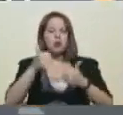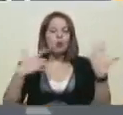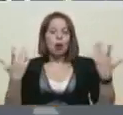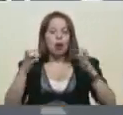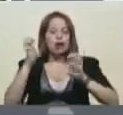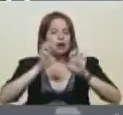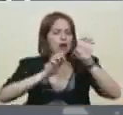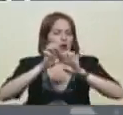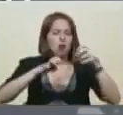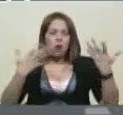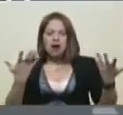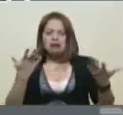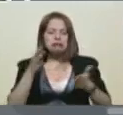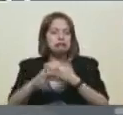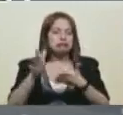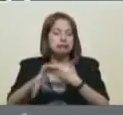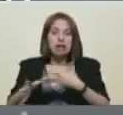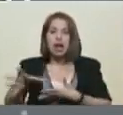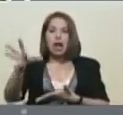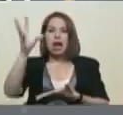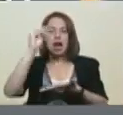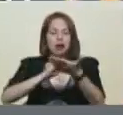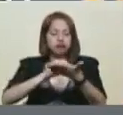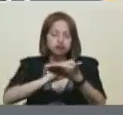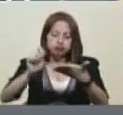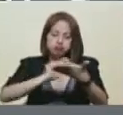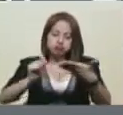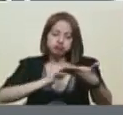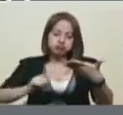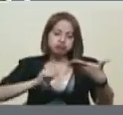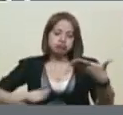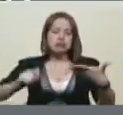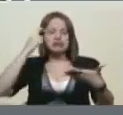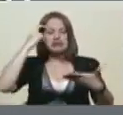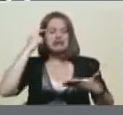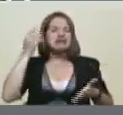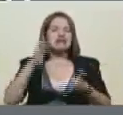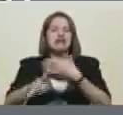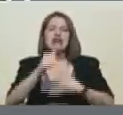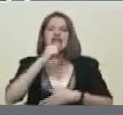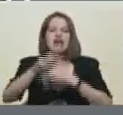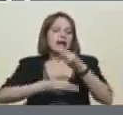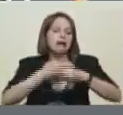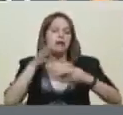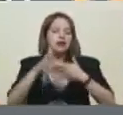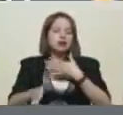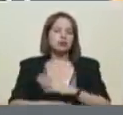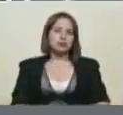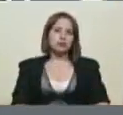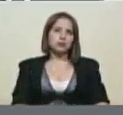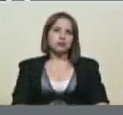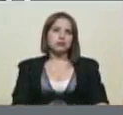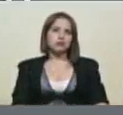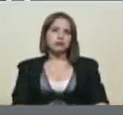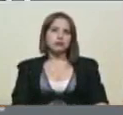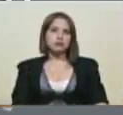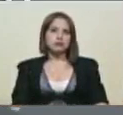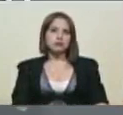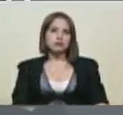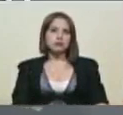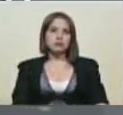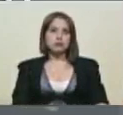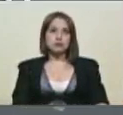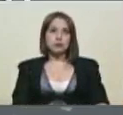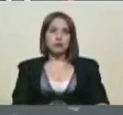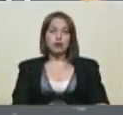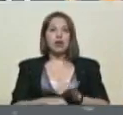los elementos de convicción para determinar efectivamente lo que allí ocurrió. Fiscal, de ser